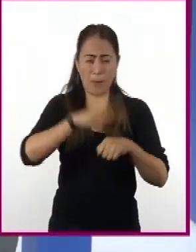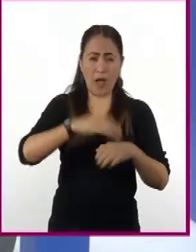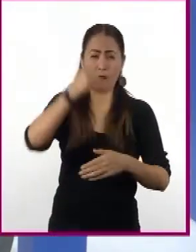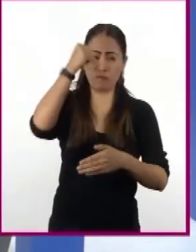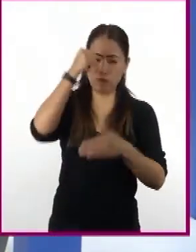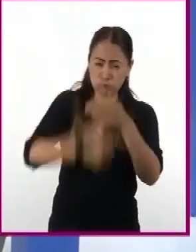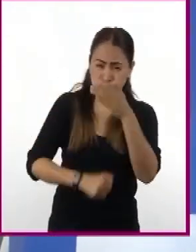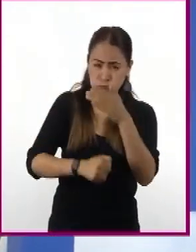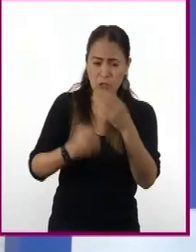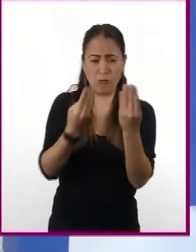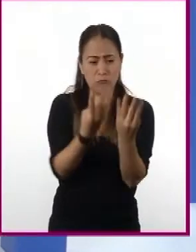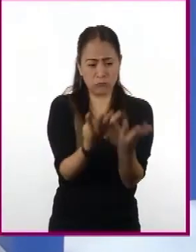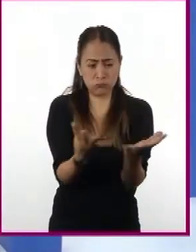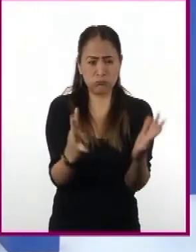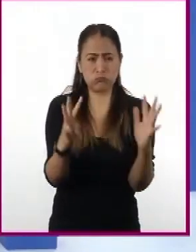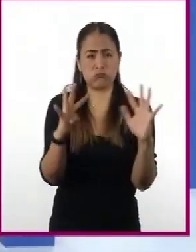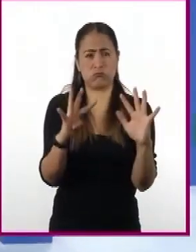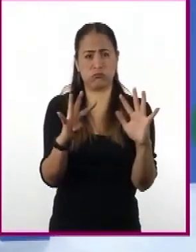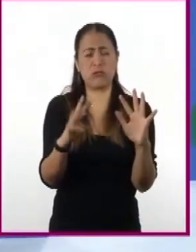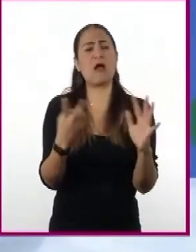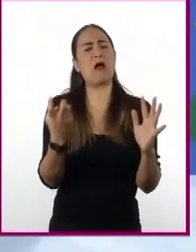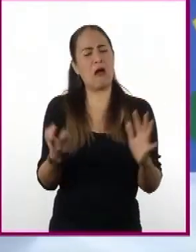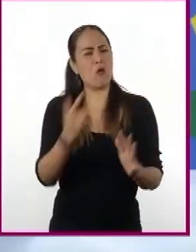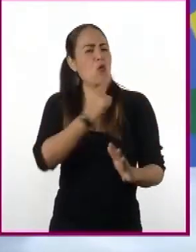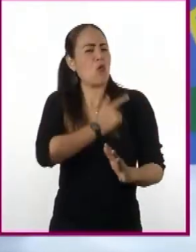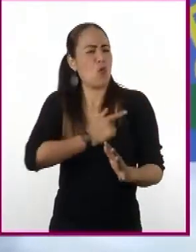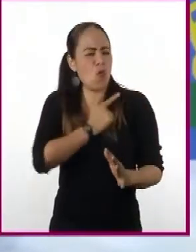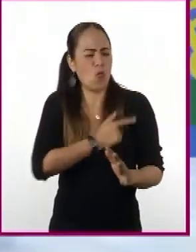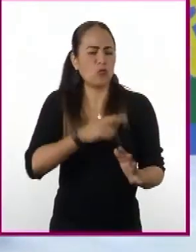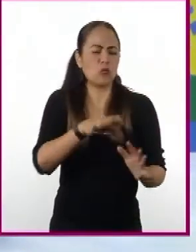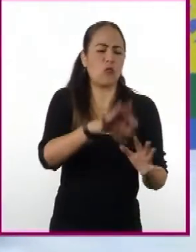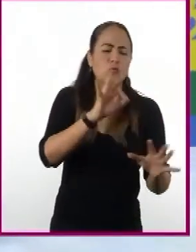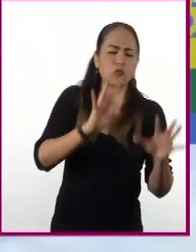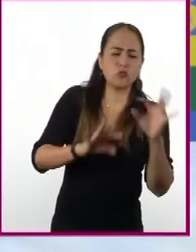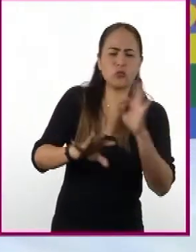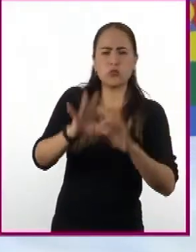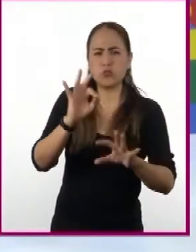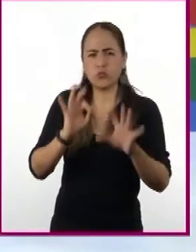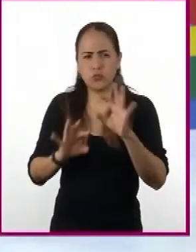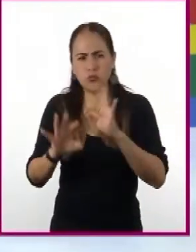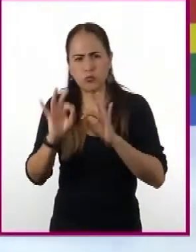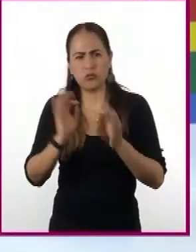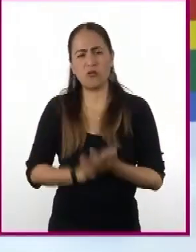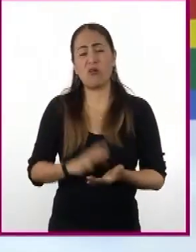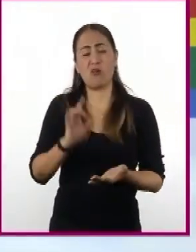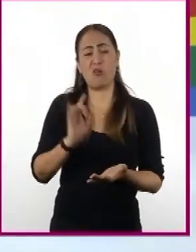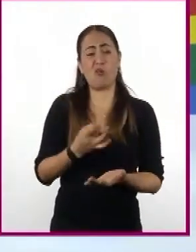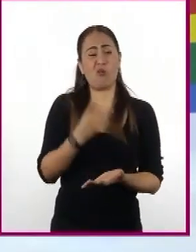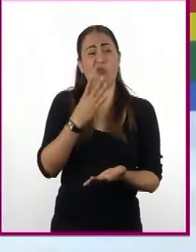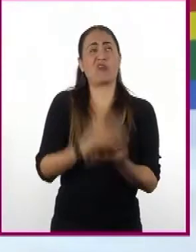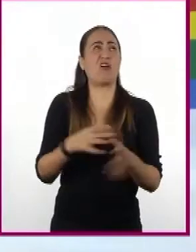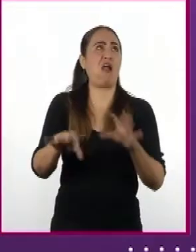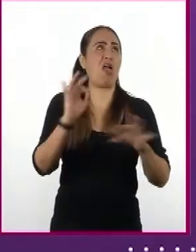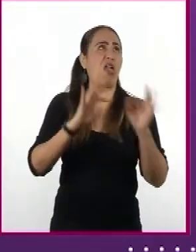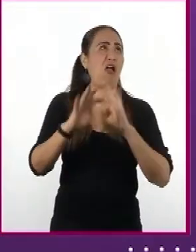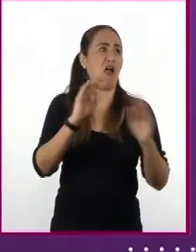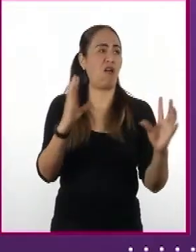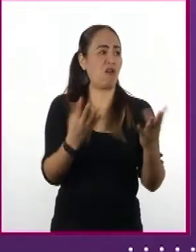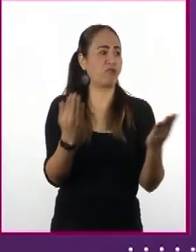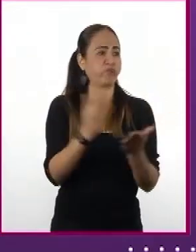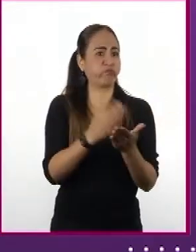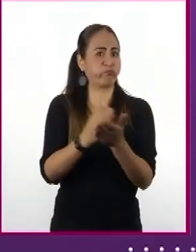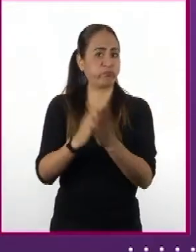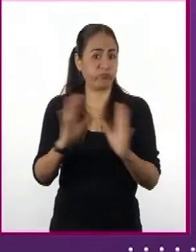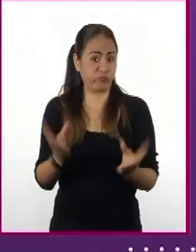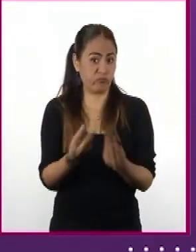más opciones para aplicar nuestro gusto por las obras y no hacer la antología solamente por hacerla. Lo